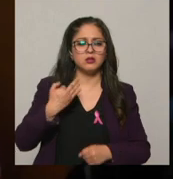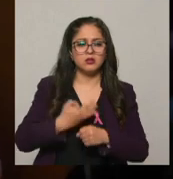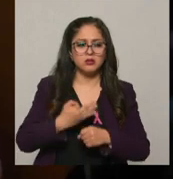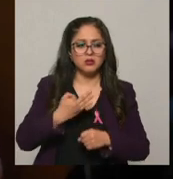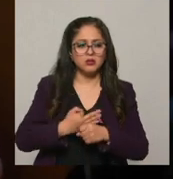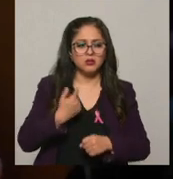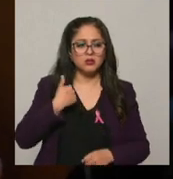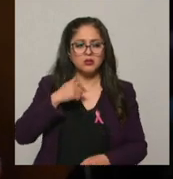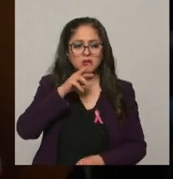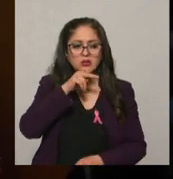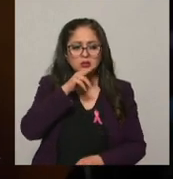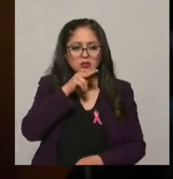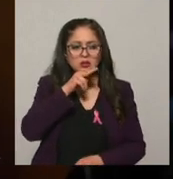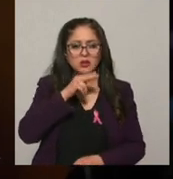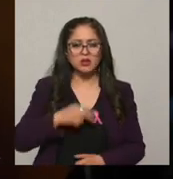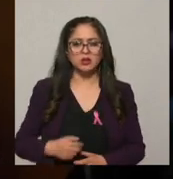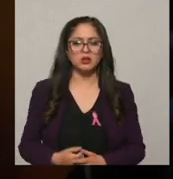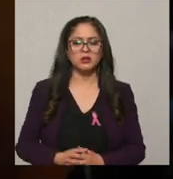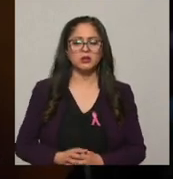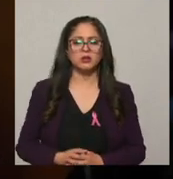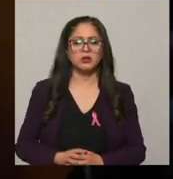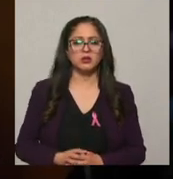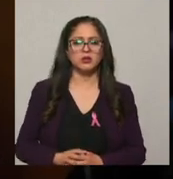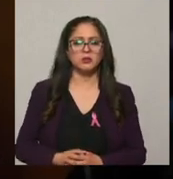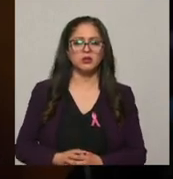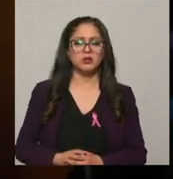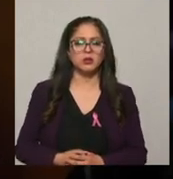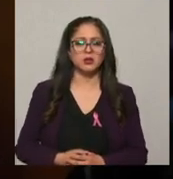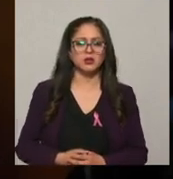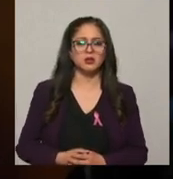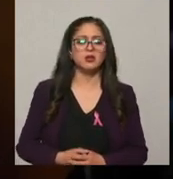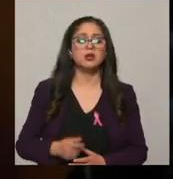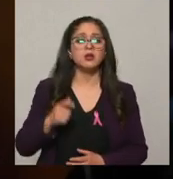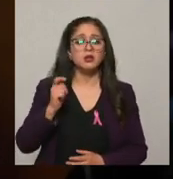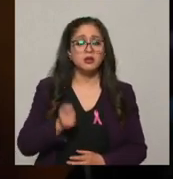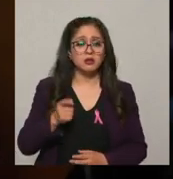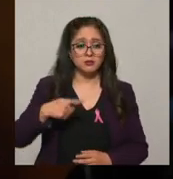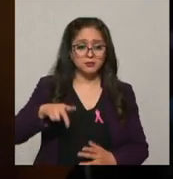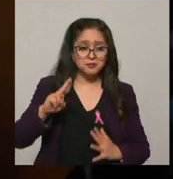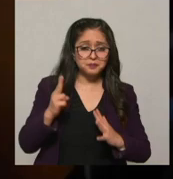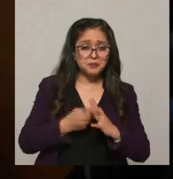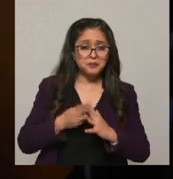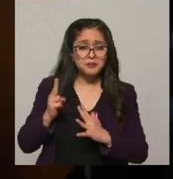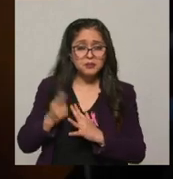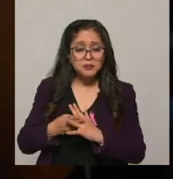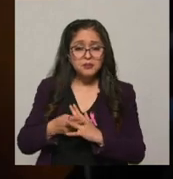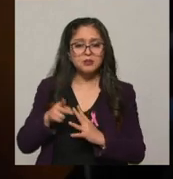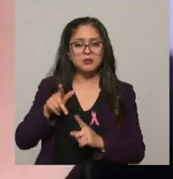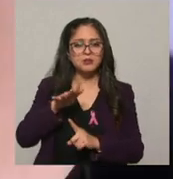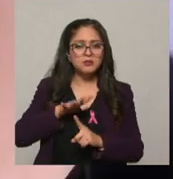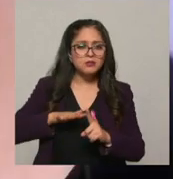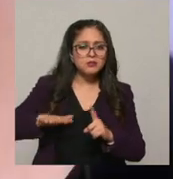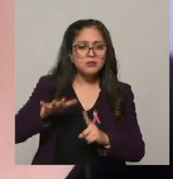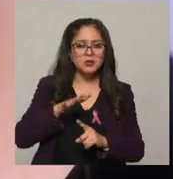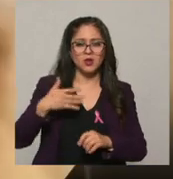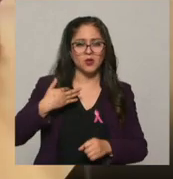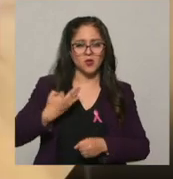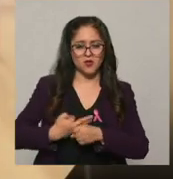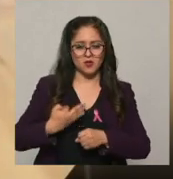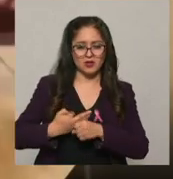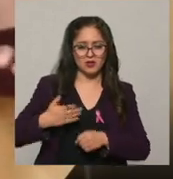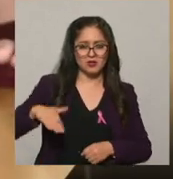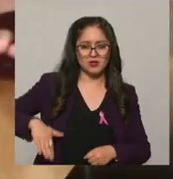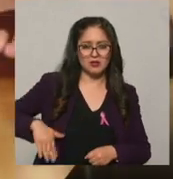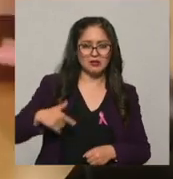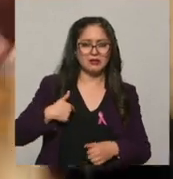nuestra población trans en Europa y en México. Por ejemplo, en el caso de los feminicidios, de que estábamos platicando y que es